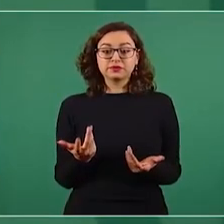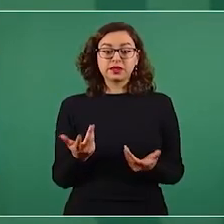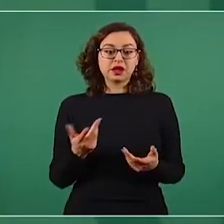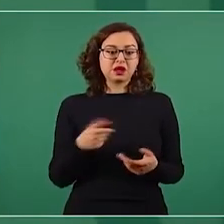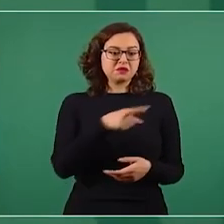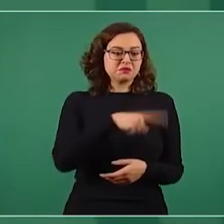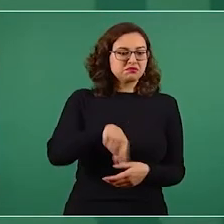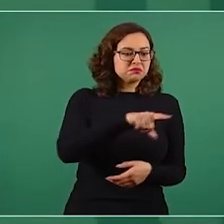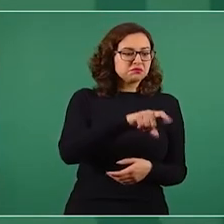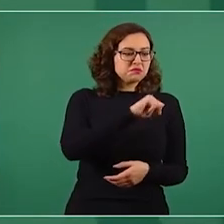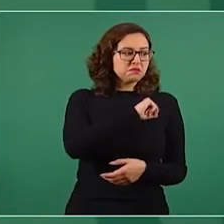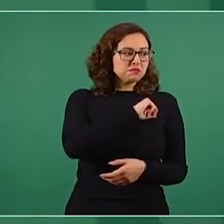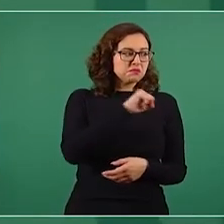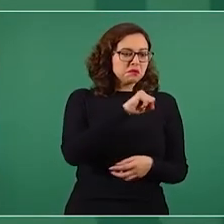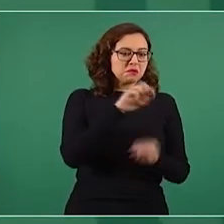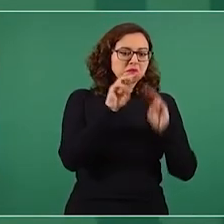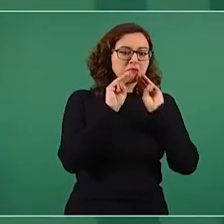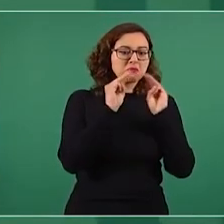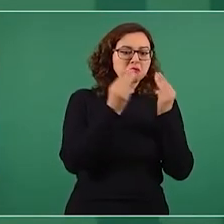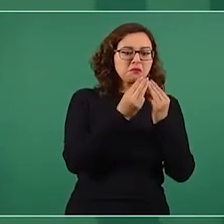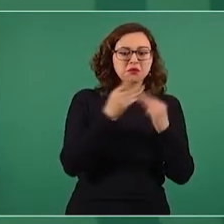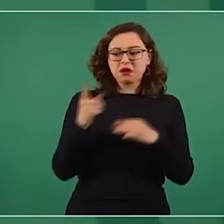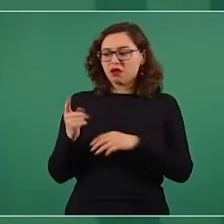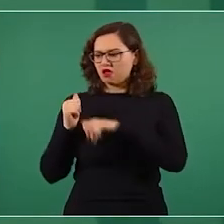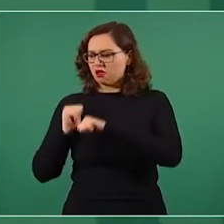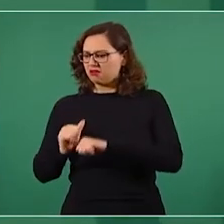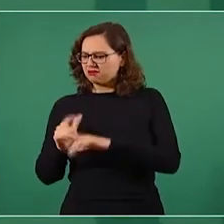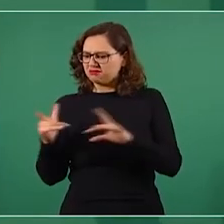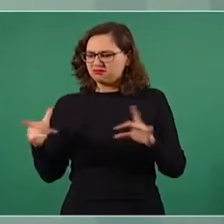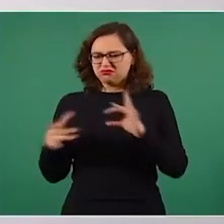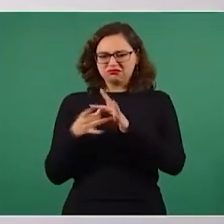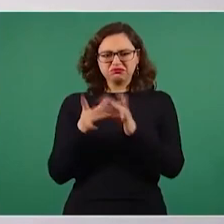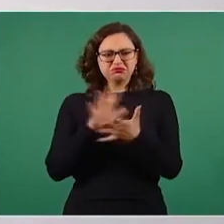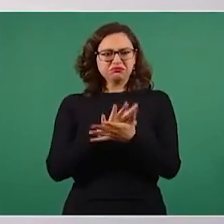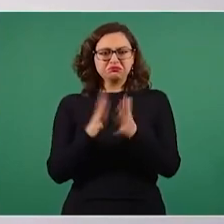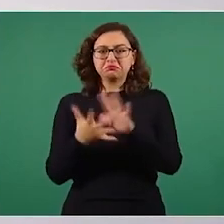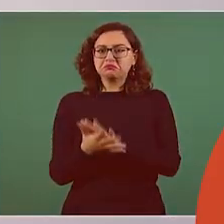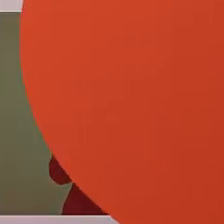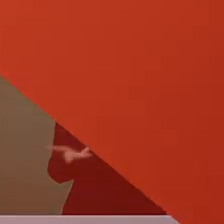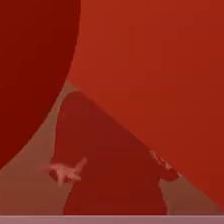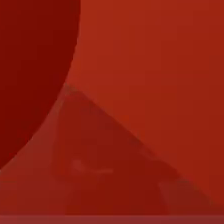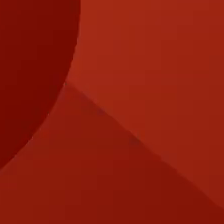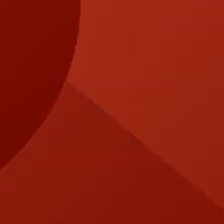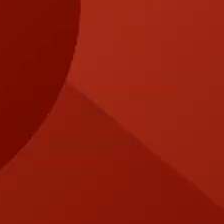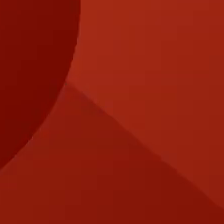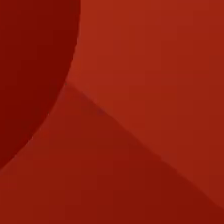entre delincuencia y autoridad, no se avanza.